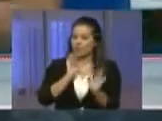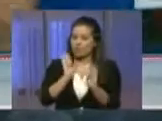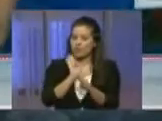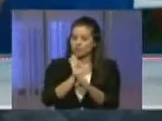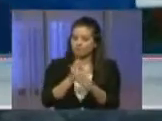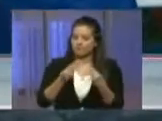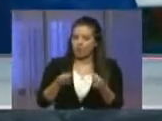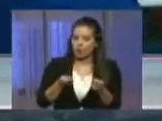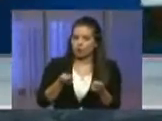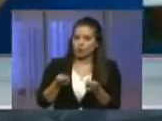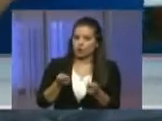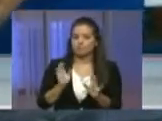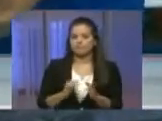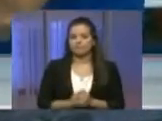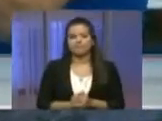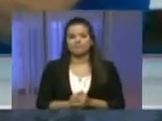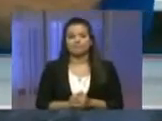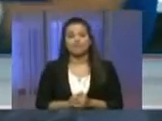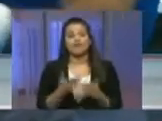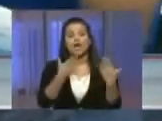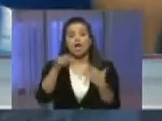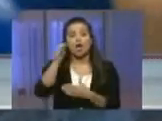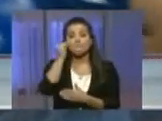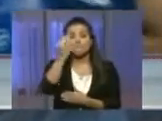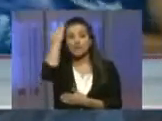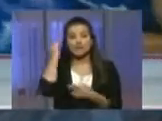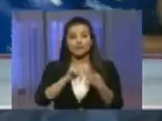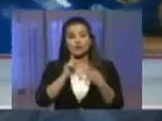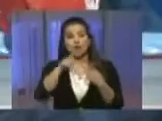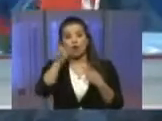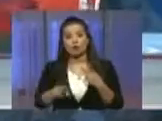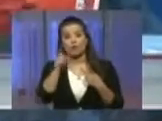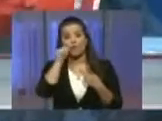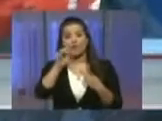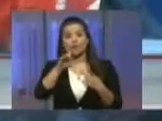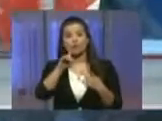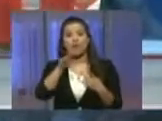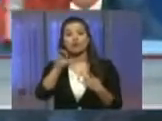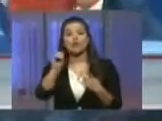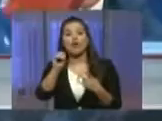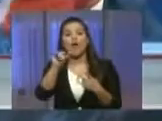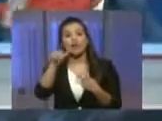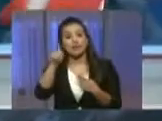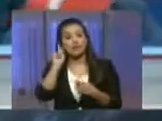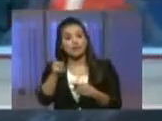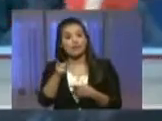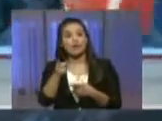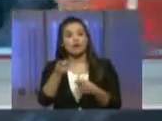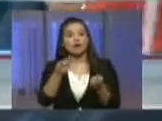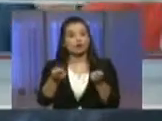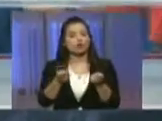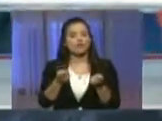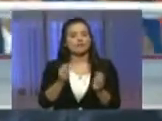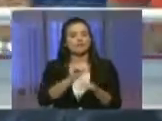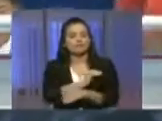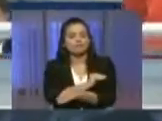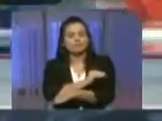mervin Maldonado Eduardo Álvarez Bueno ya saben hay que administrar la